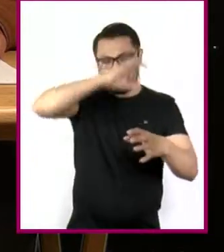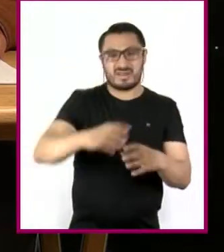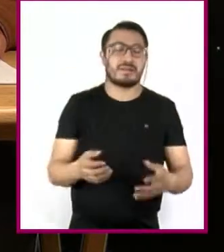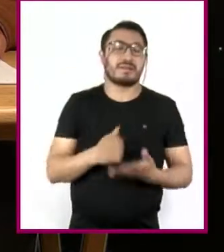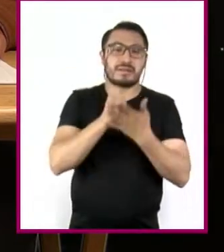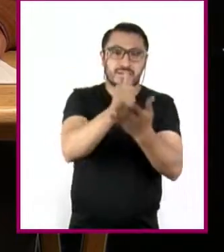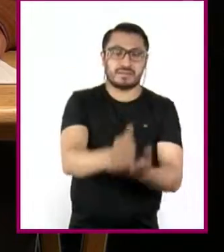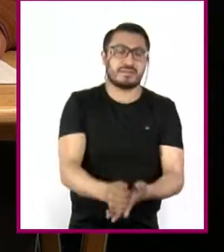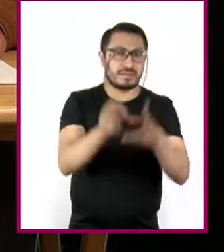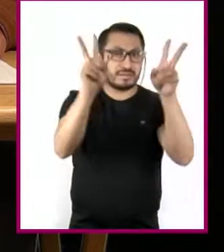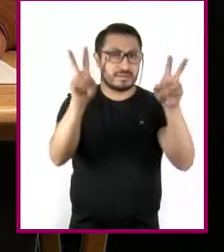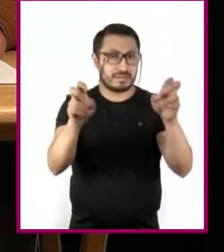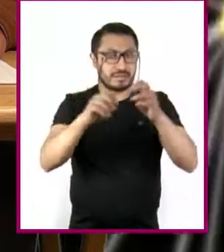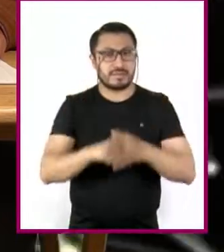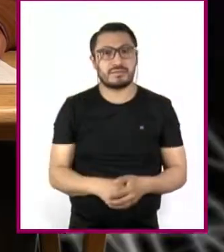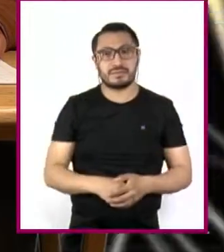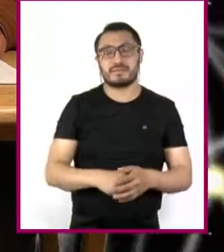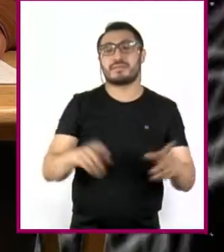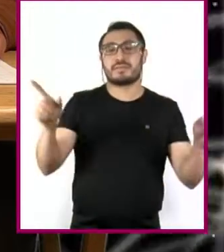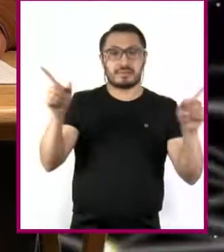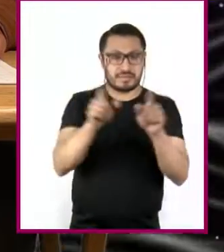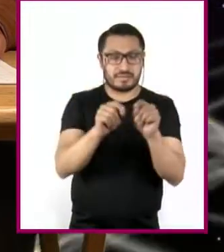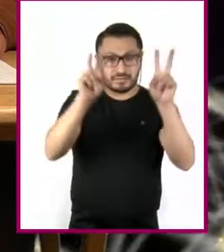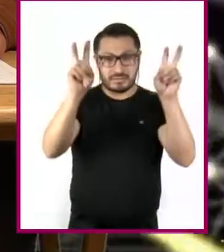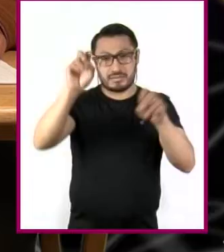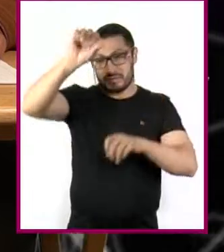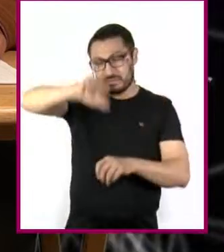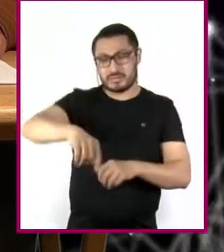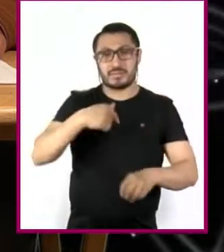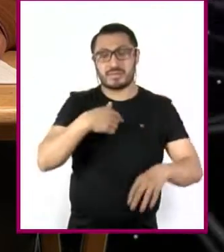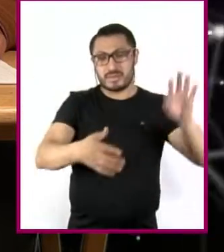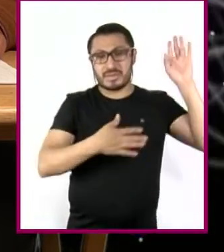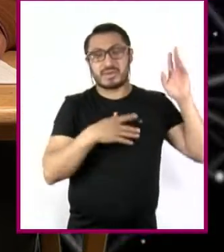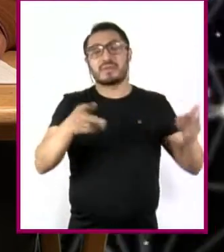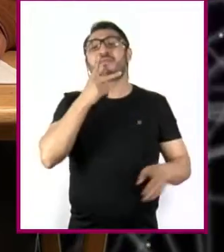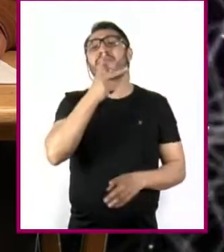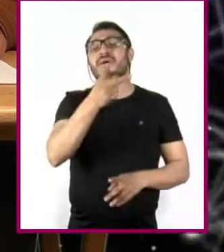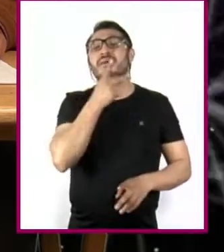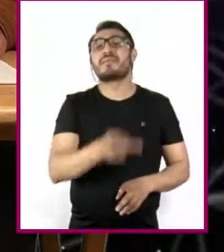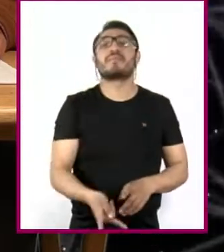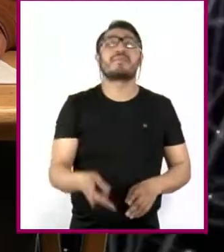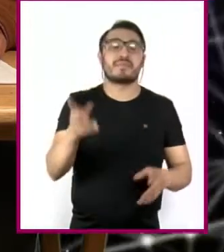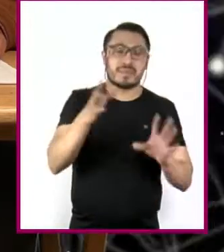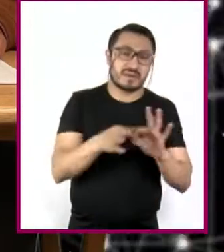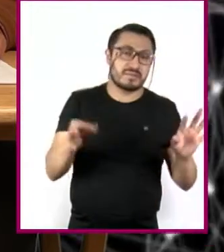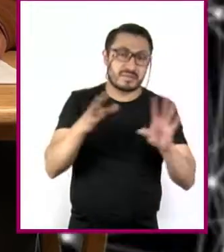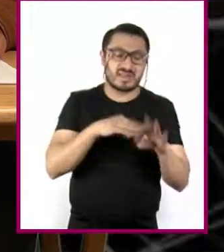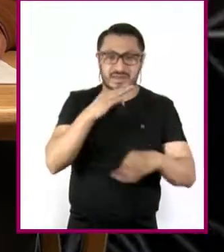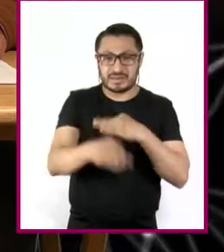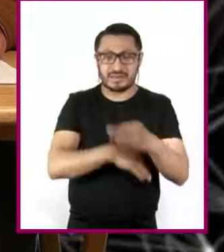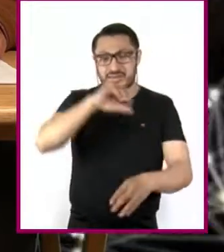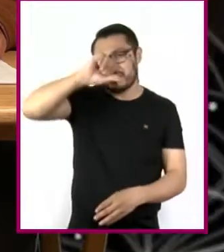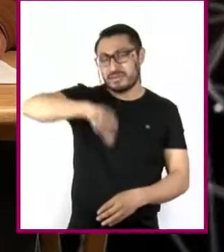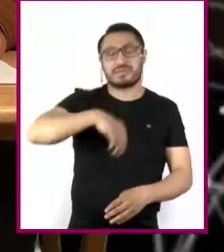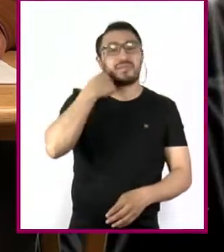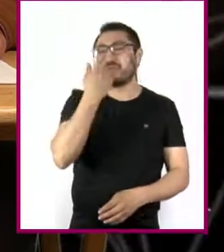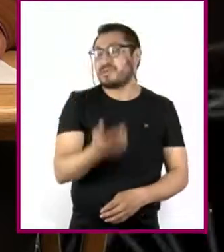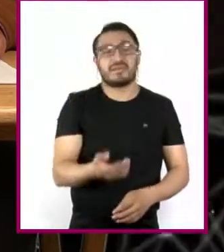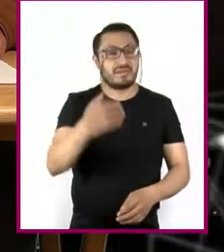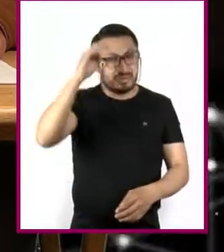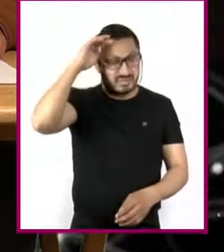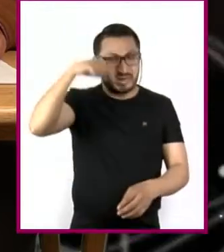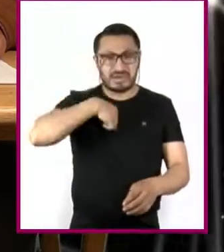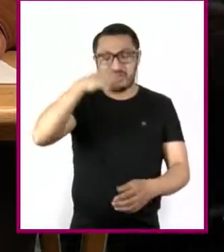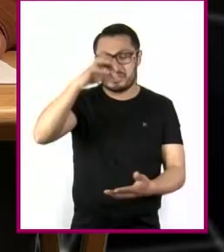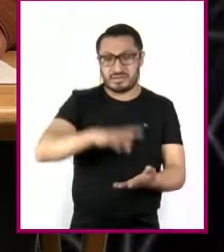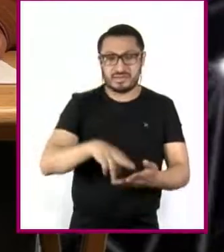Oye, ¿qué te parece si repasamos un poco? Le prometí a mi papá que le explicaría todo lo que aprendí hoy. No quiero que piense que solo me senté a